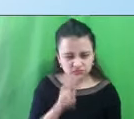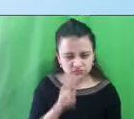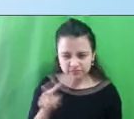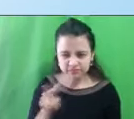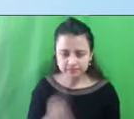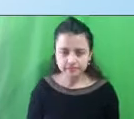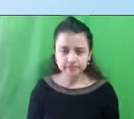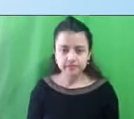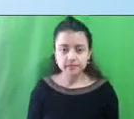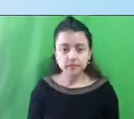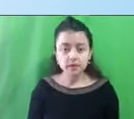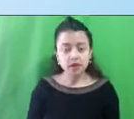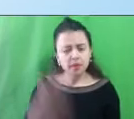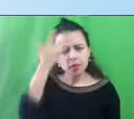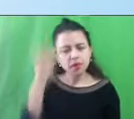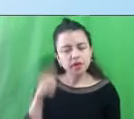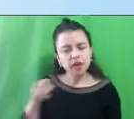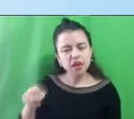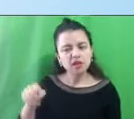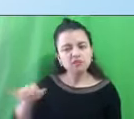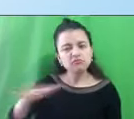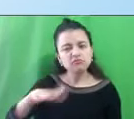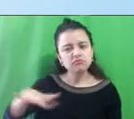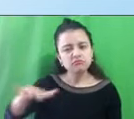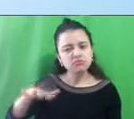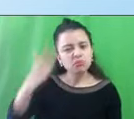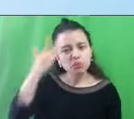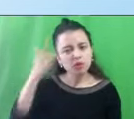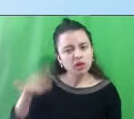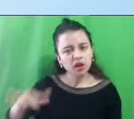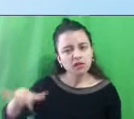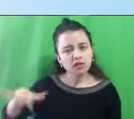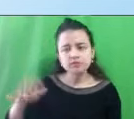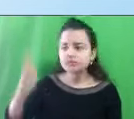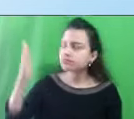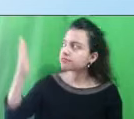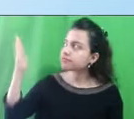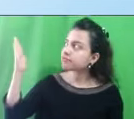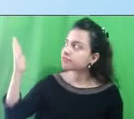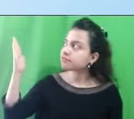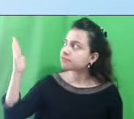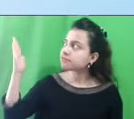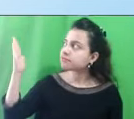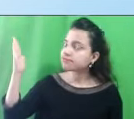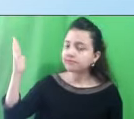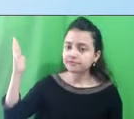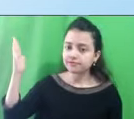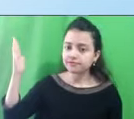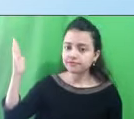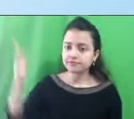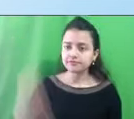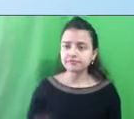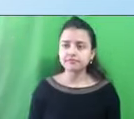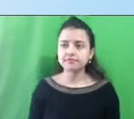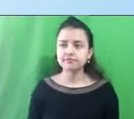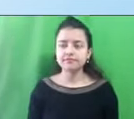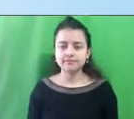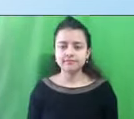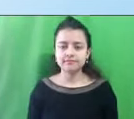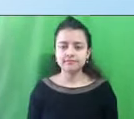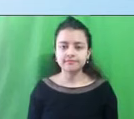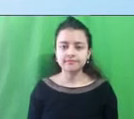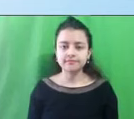sector de Santa Rita? Porque primero que todo tenían unas deficiencias bastante grandes, era una molestia impresionante, pero